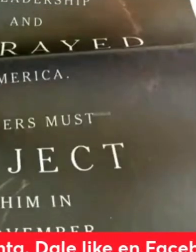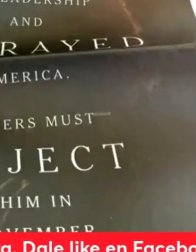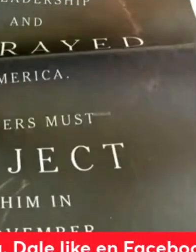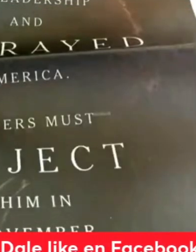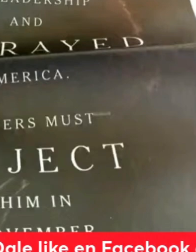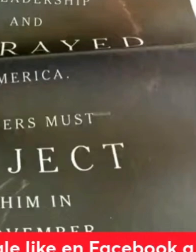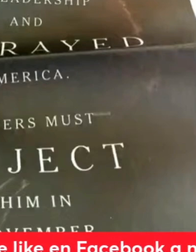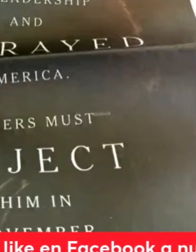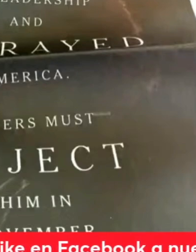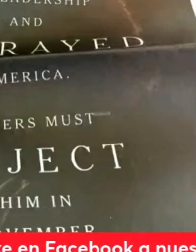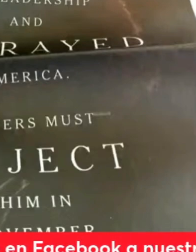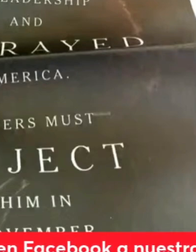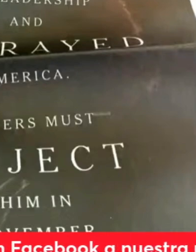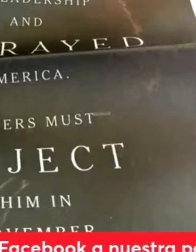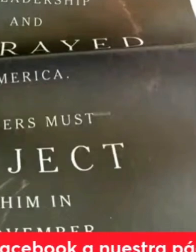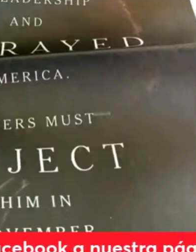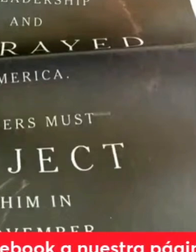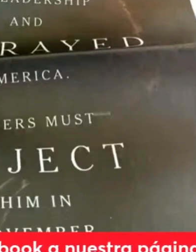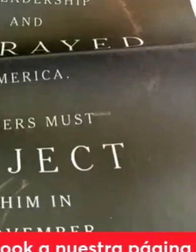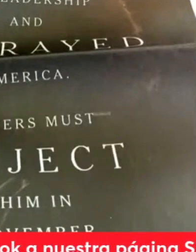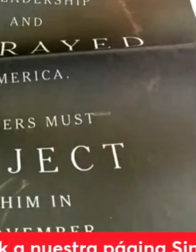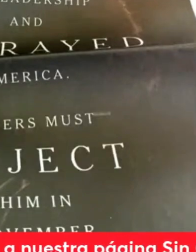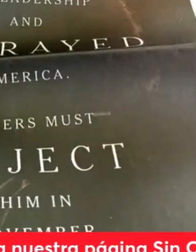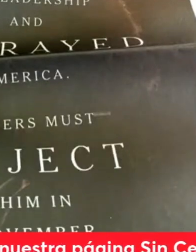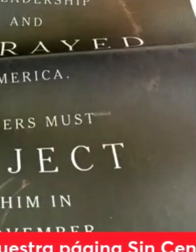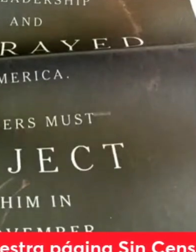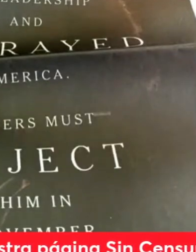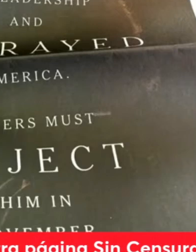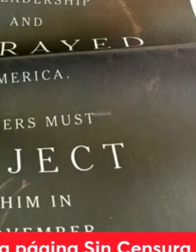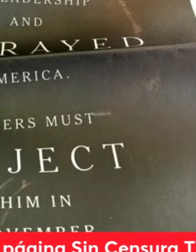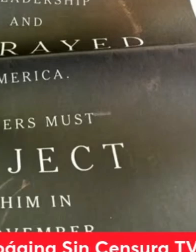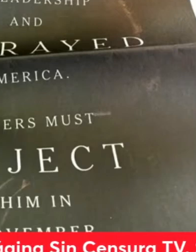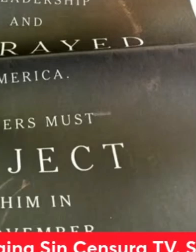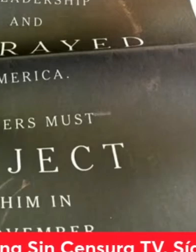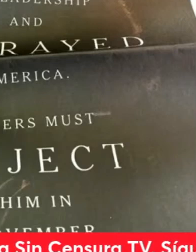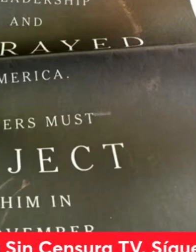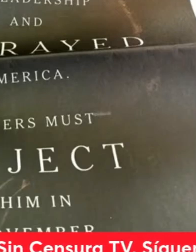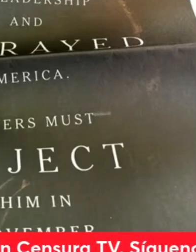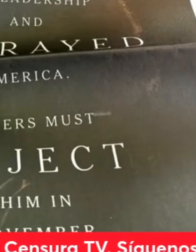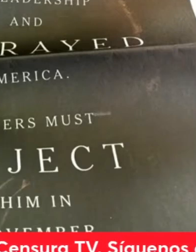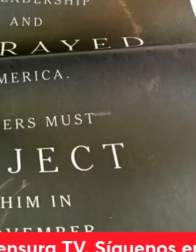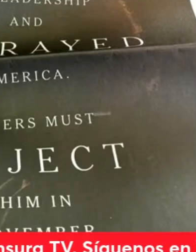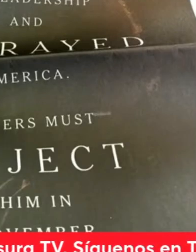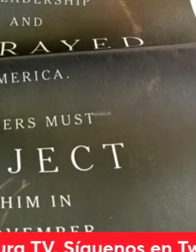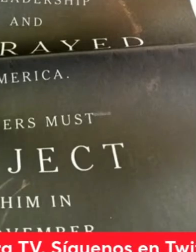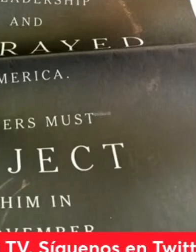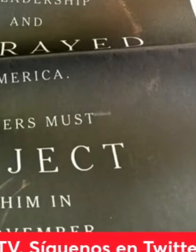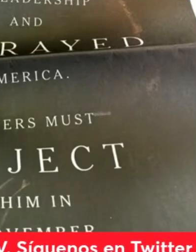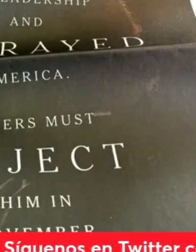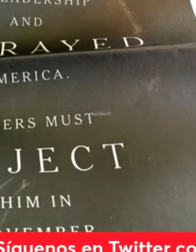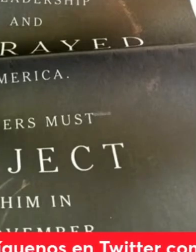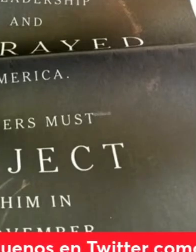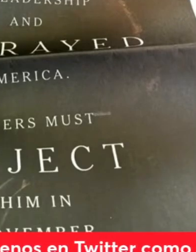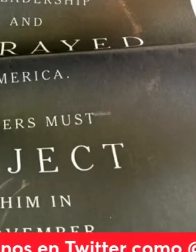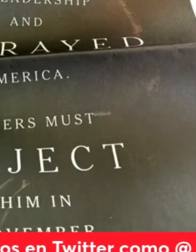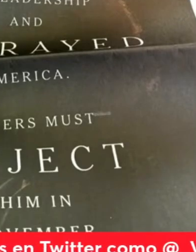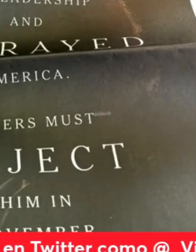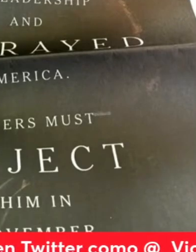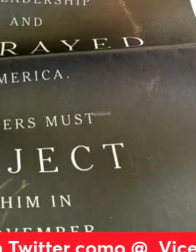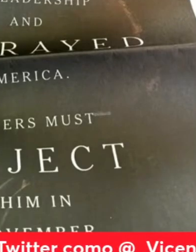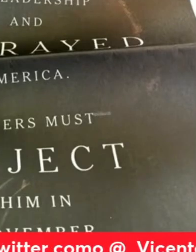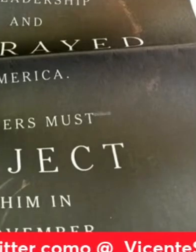para presidente, él entró mucho con que iba a tirarle a los fake